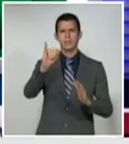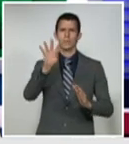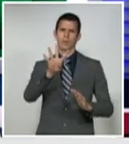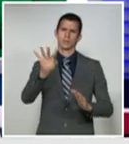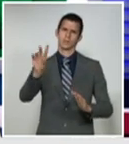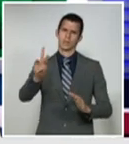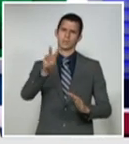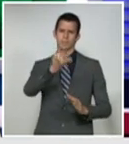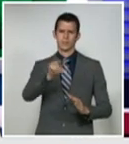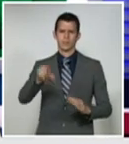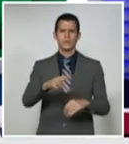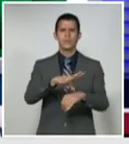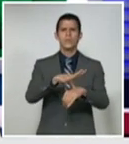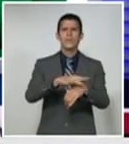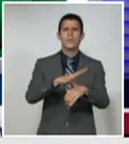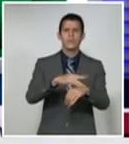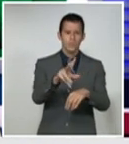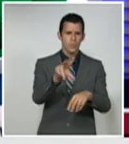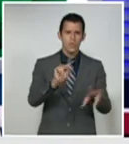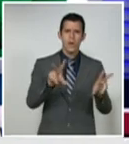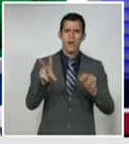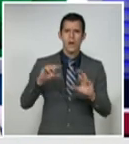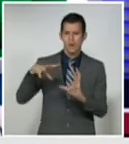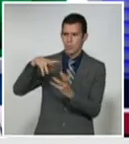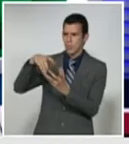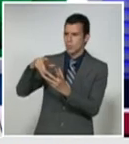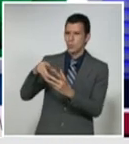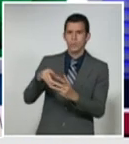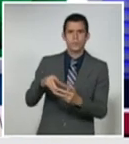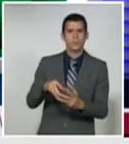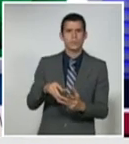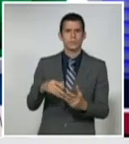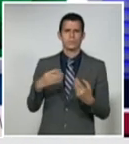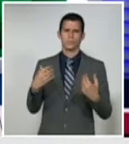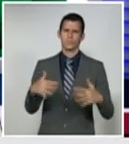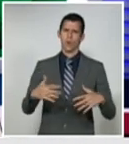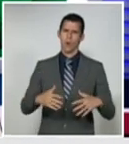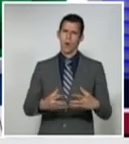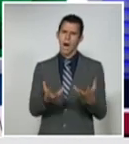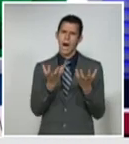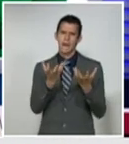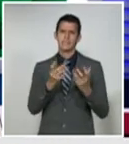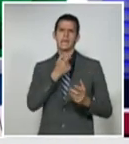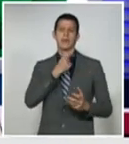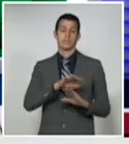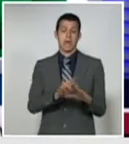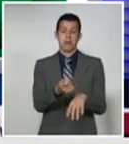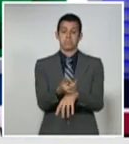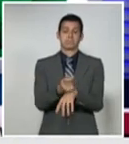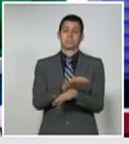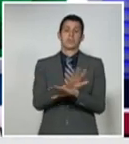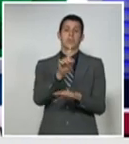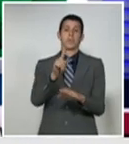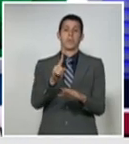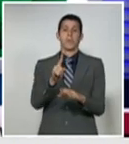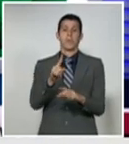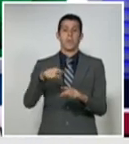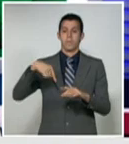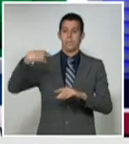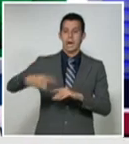714.643 casos los que se confirmaron en el mundo. Uno dice, llegará el momento en que confirmen 1 millón de casos en un